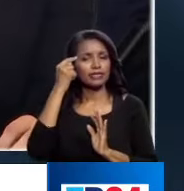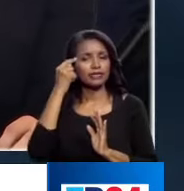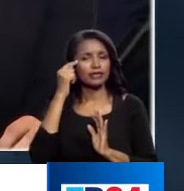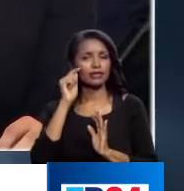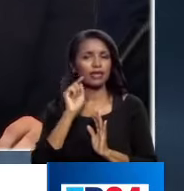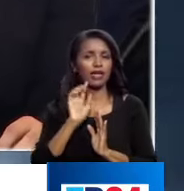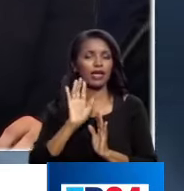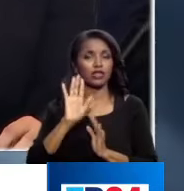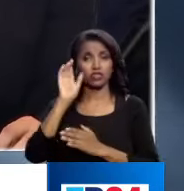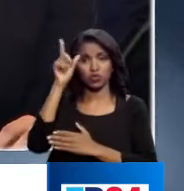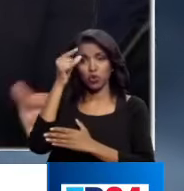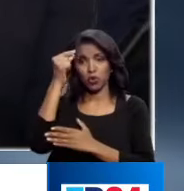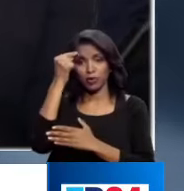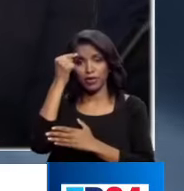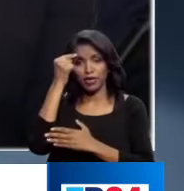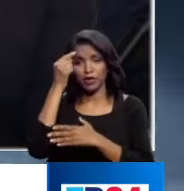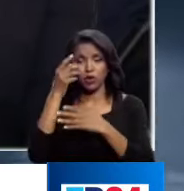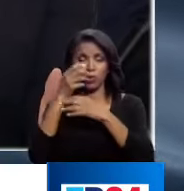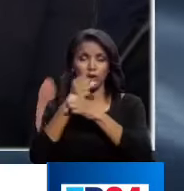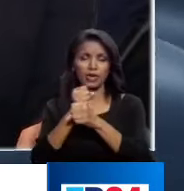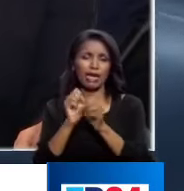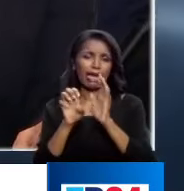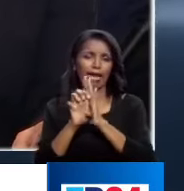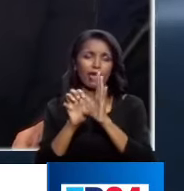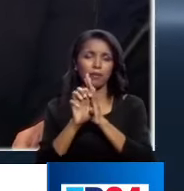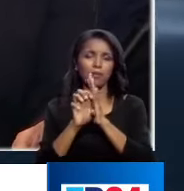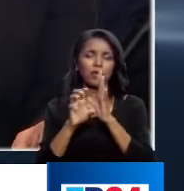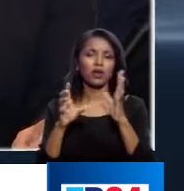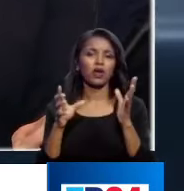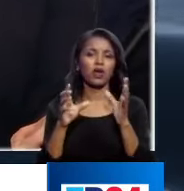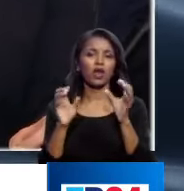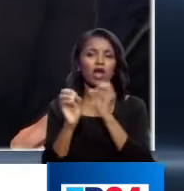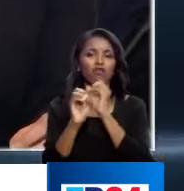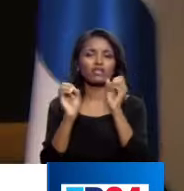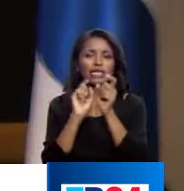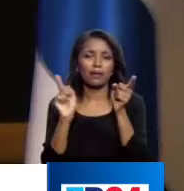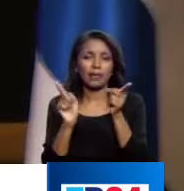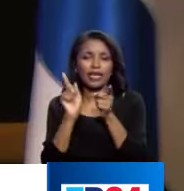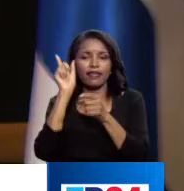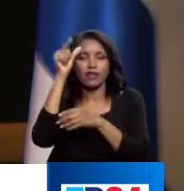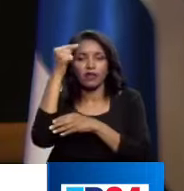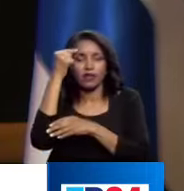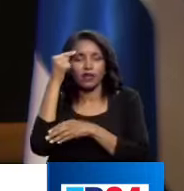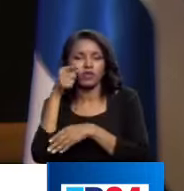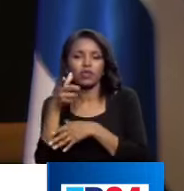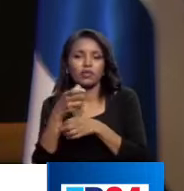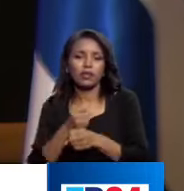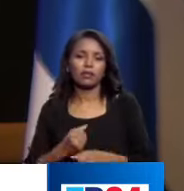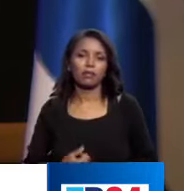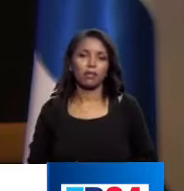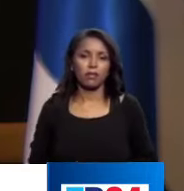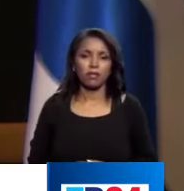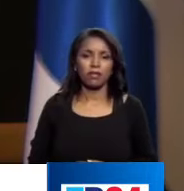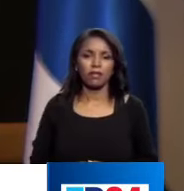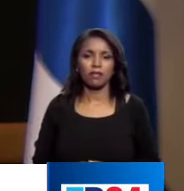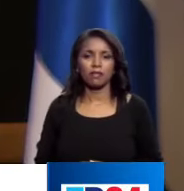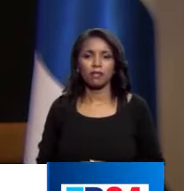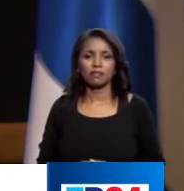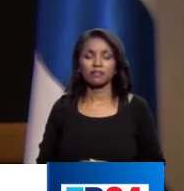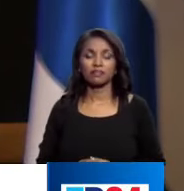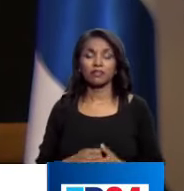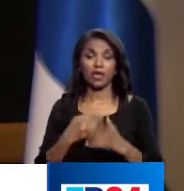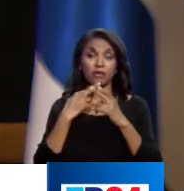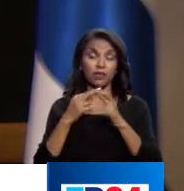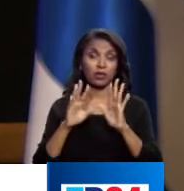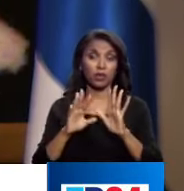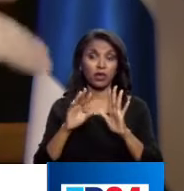los gobiernos locales, los municipios, por ejemplo, en la implementación de estas medidas? Mira, si no hubiera una descentralización